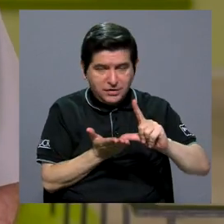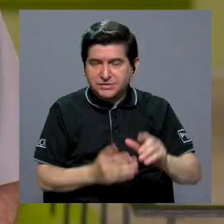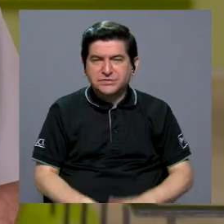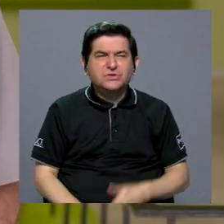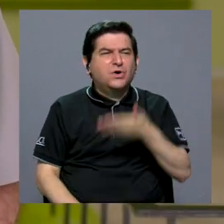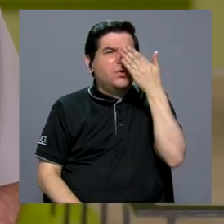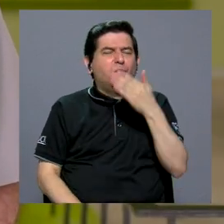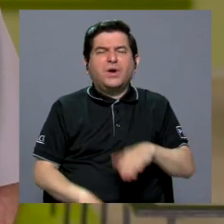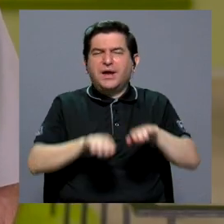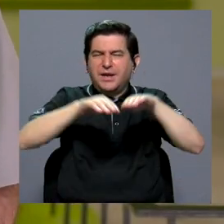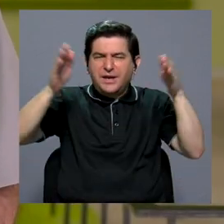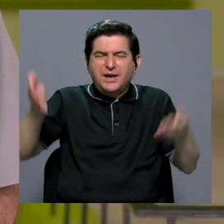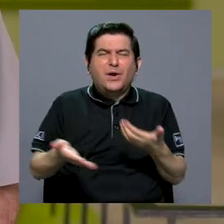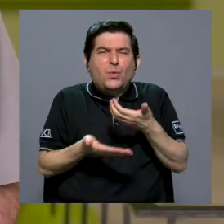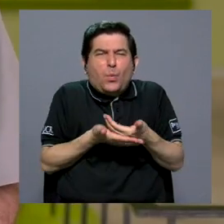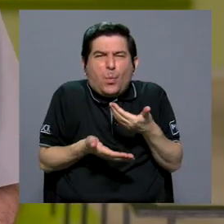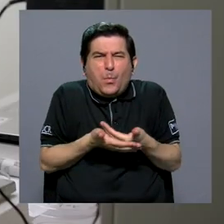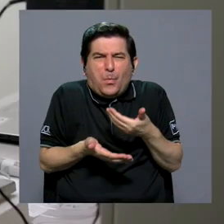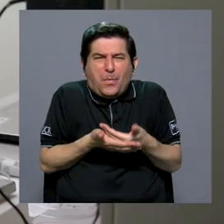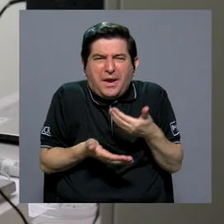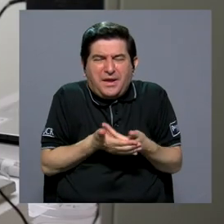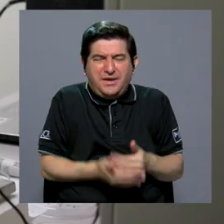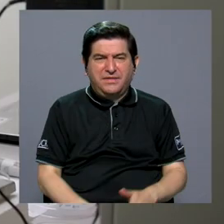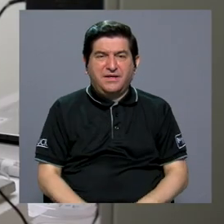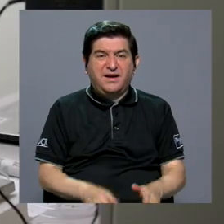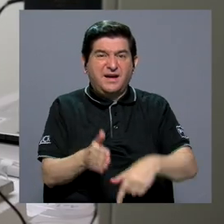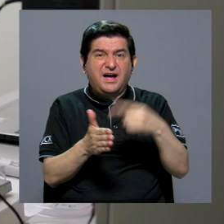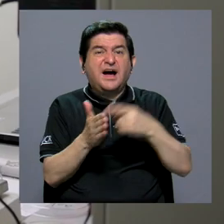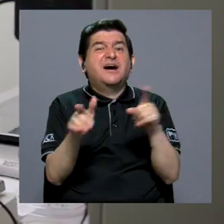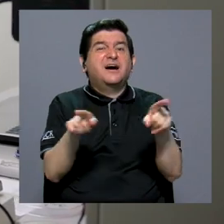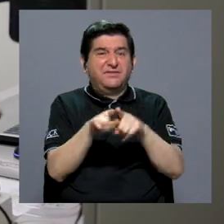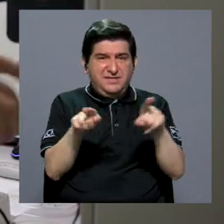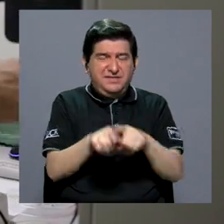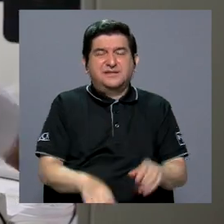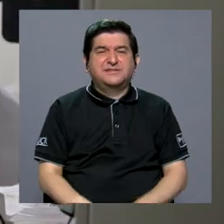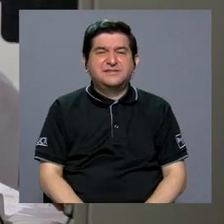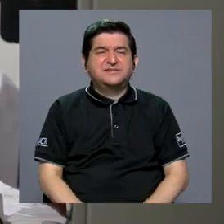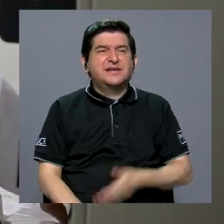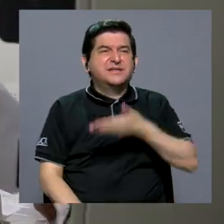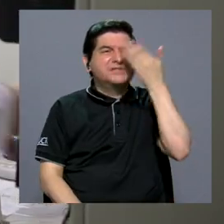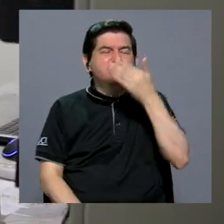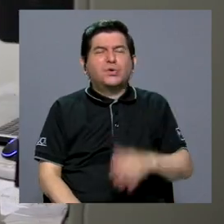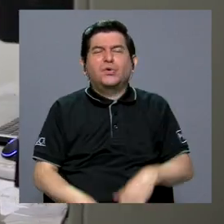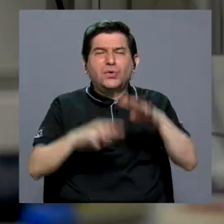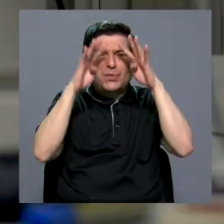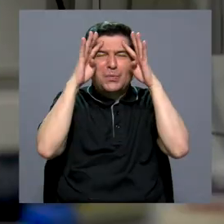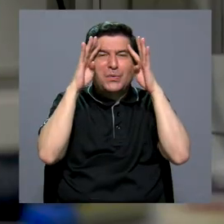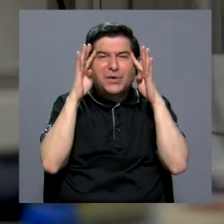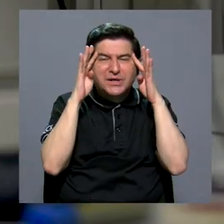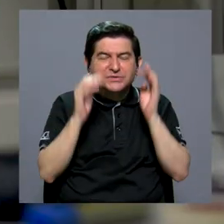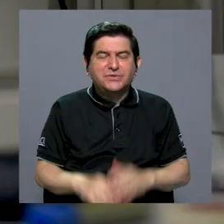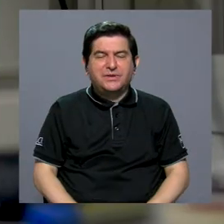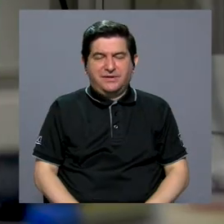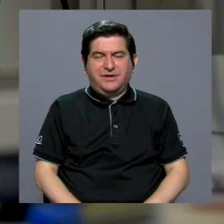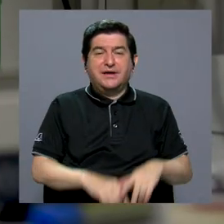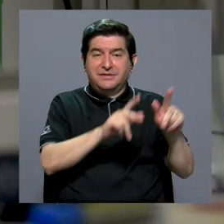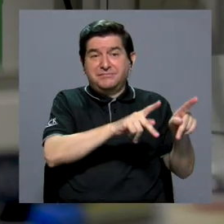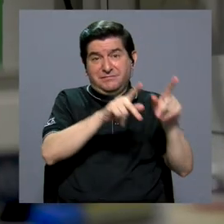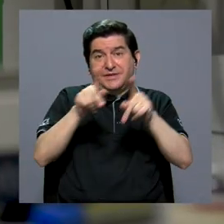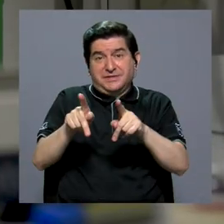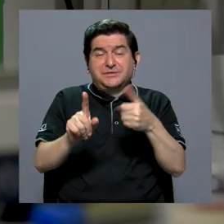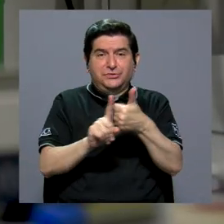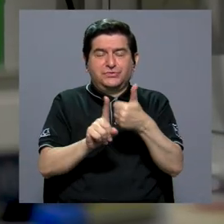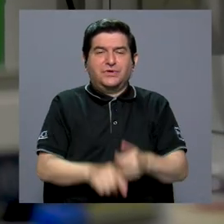lecciones, huele a cajón y humedad. En algunas ocasiones también hay olor a sudor de algunas